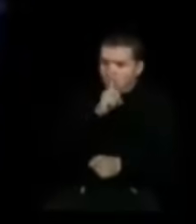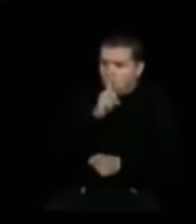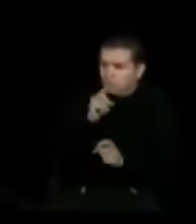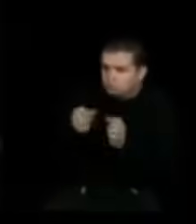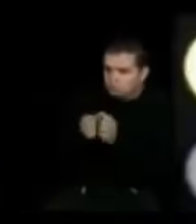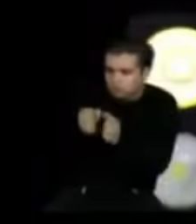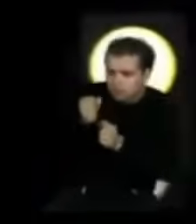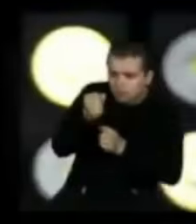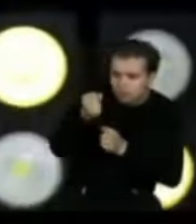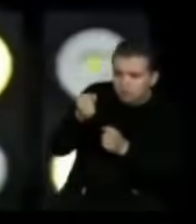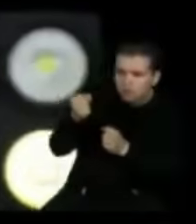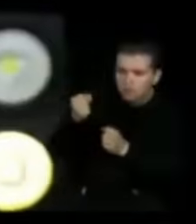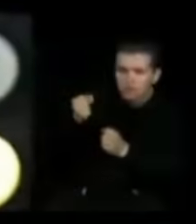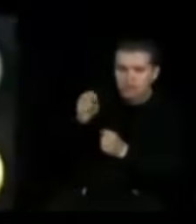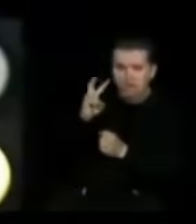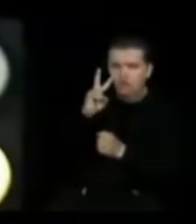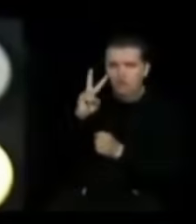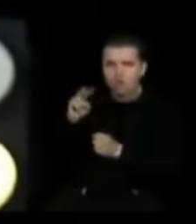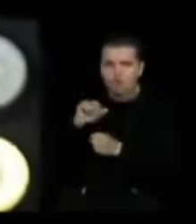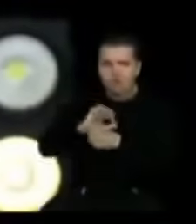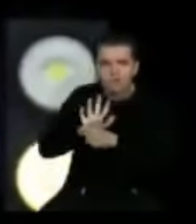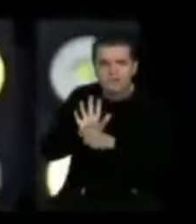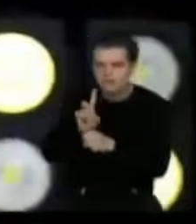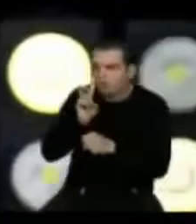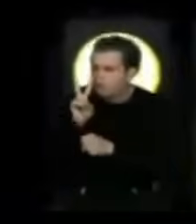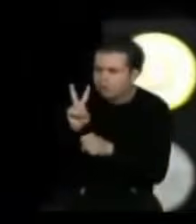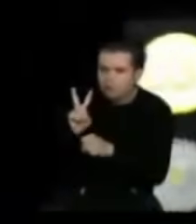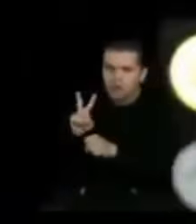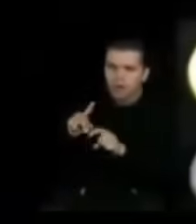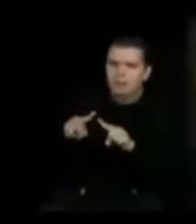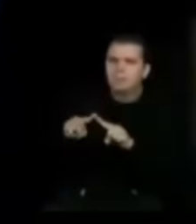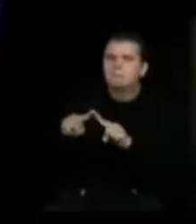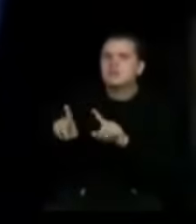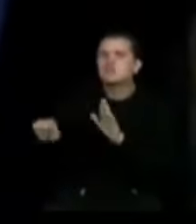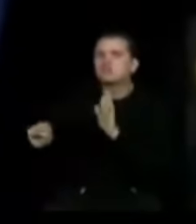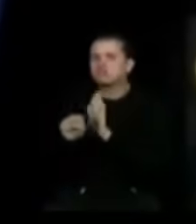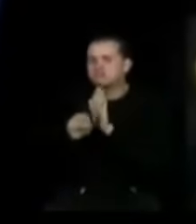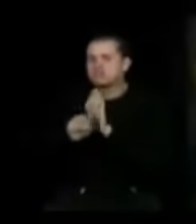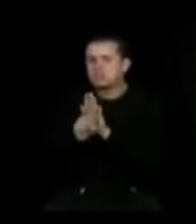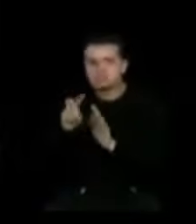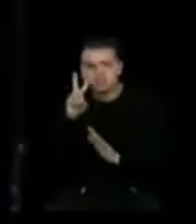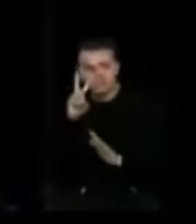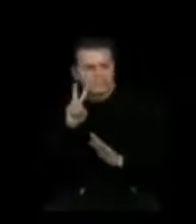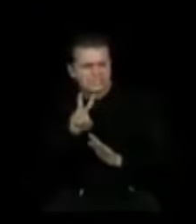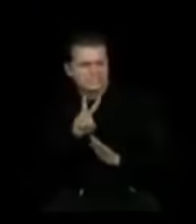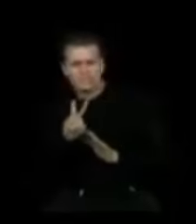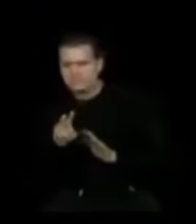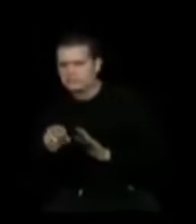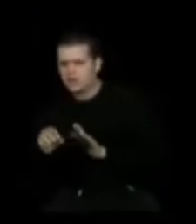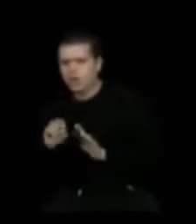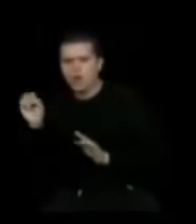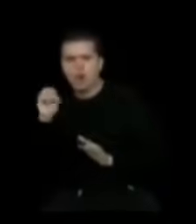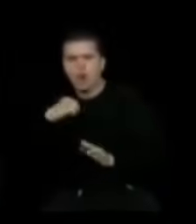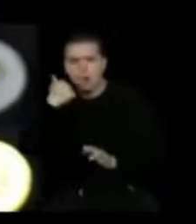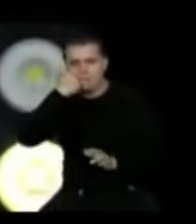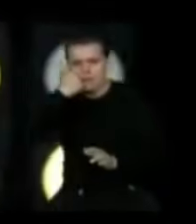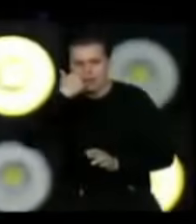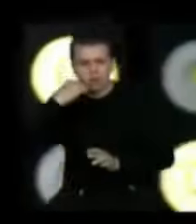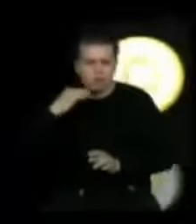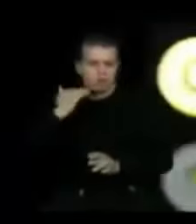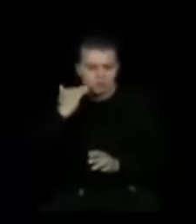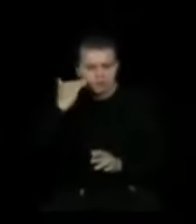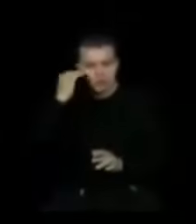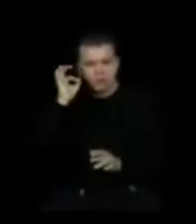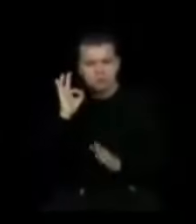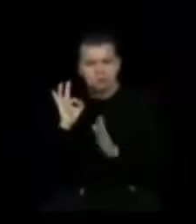No se podía ver el enemigo, pero sí se podían ver sus señales o síntomas.